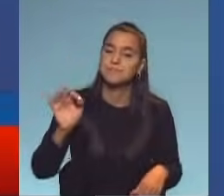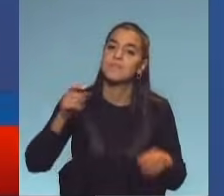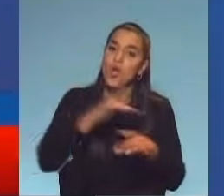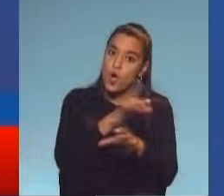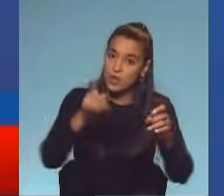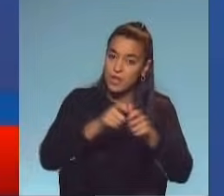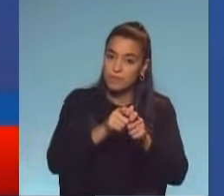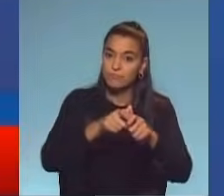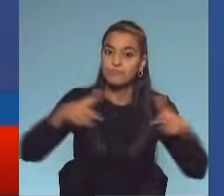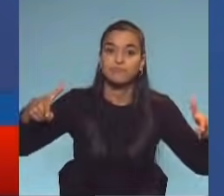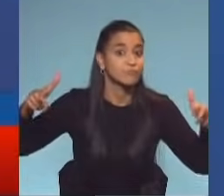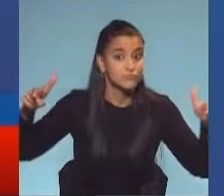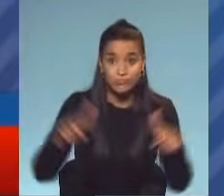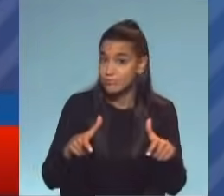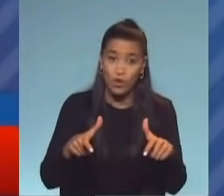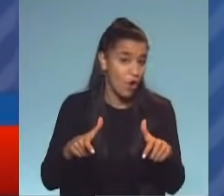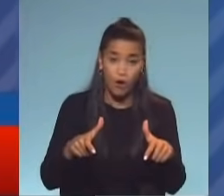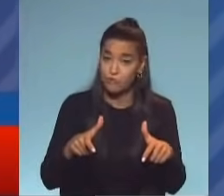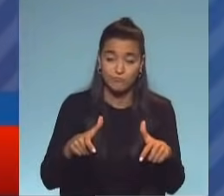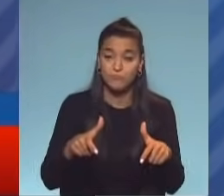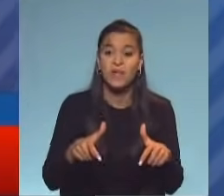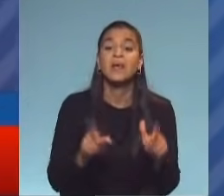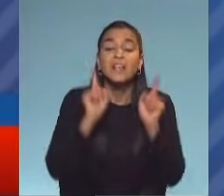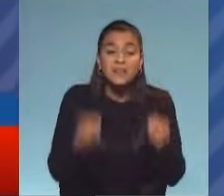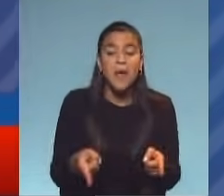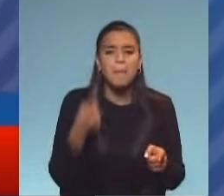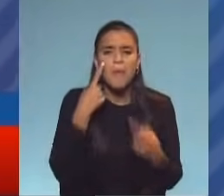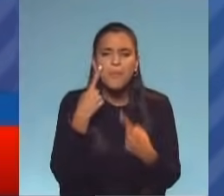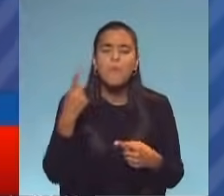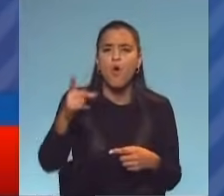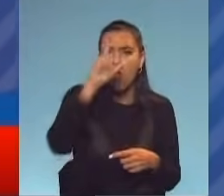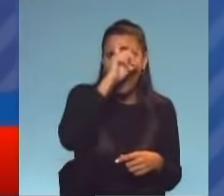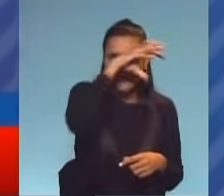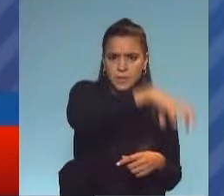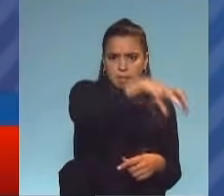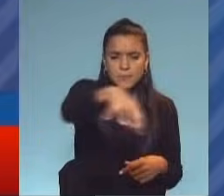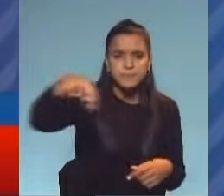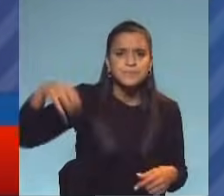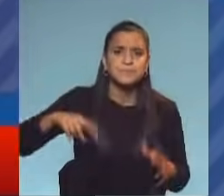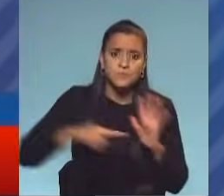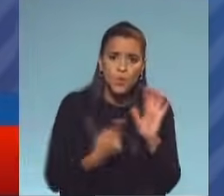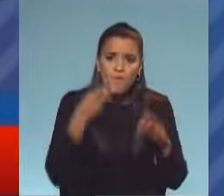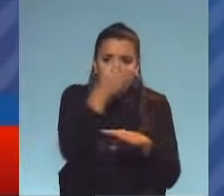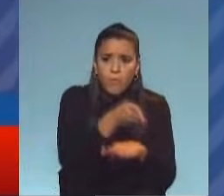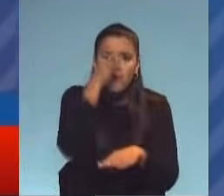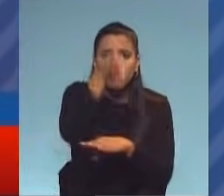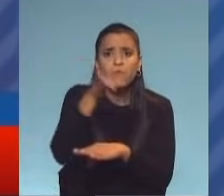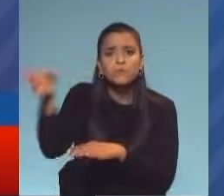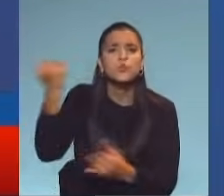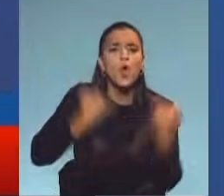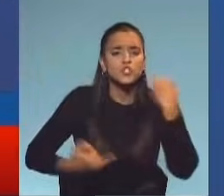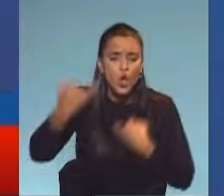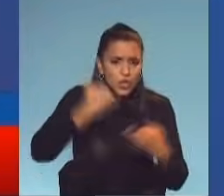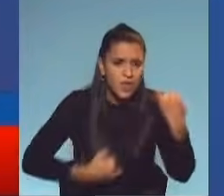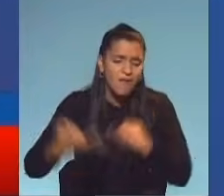de contagios no descendió. Y además hemos recorrido muchos hospitales de diferentes partes de la ciudad de Buenos Aires, en donde nos contaban